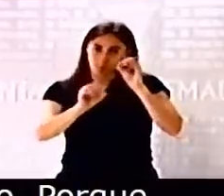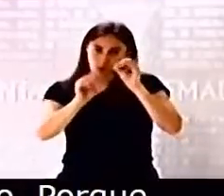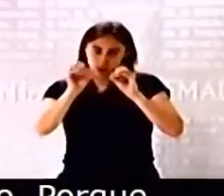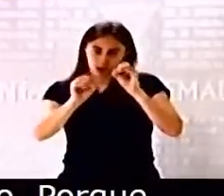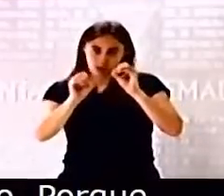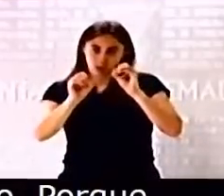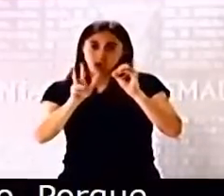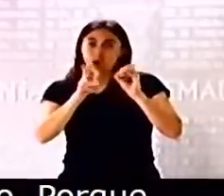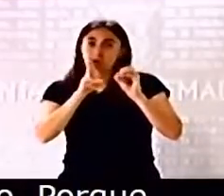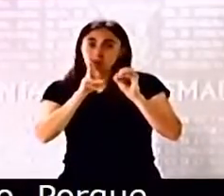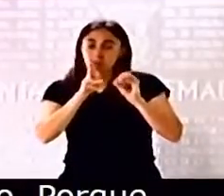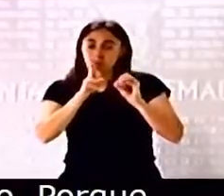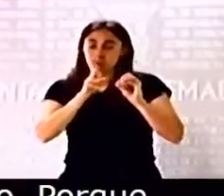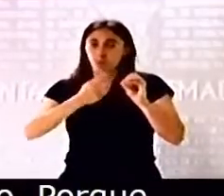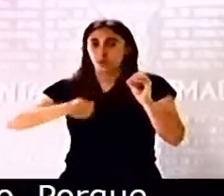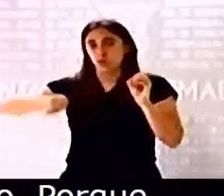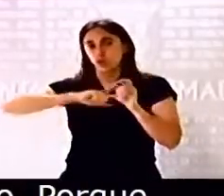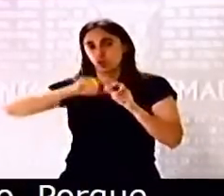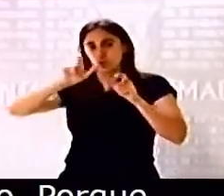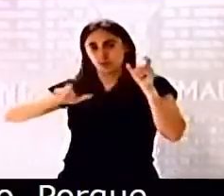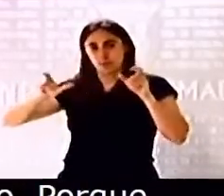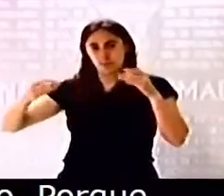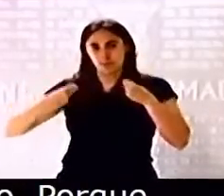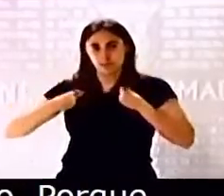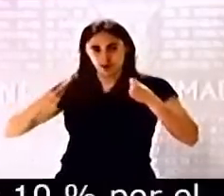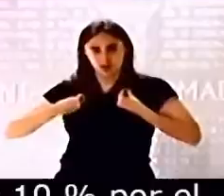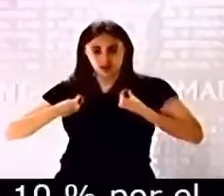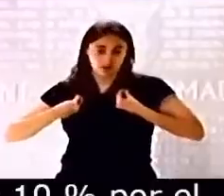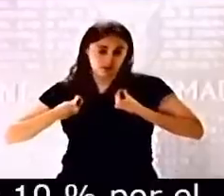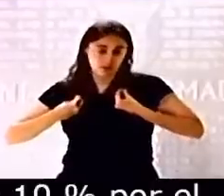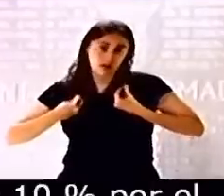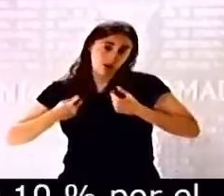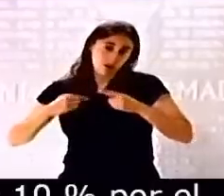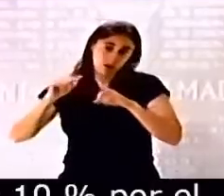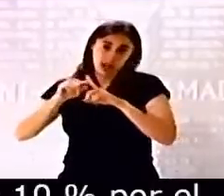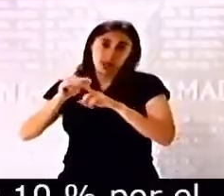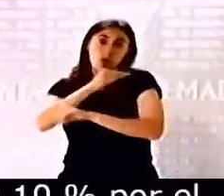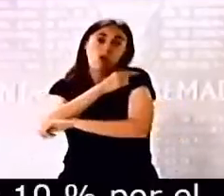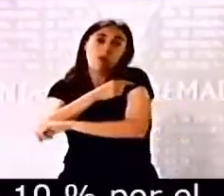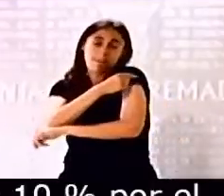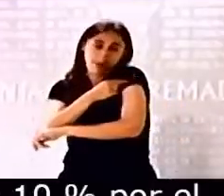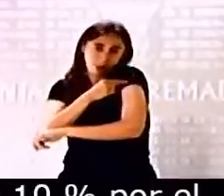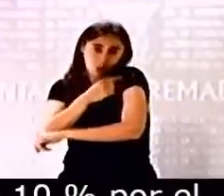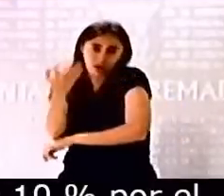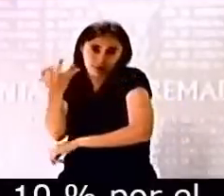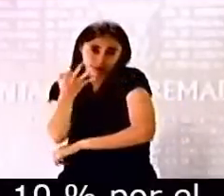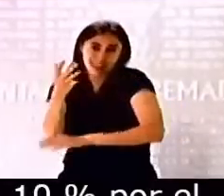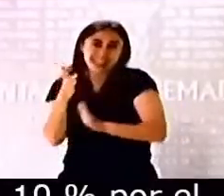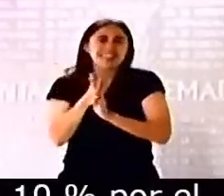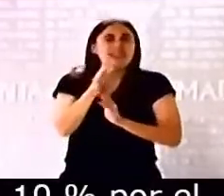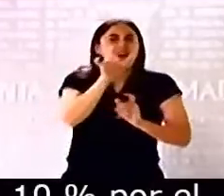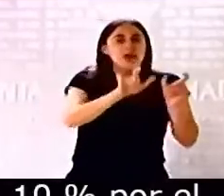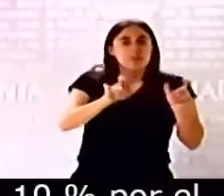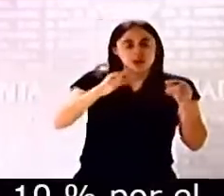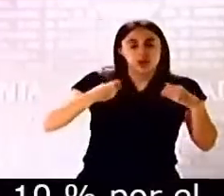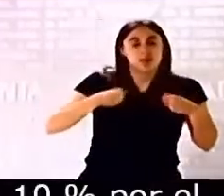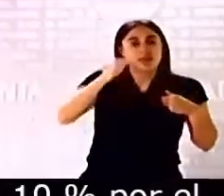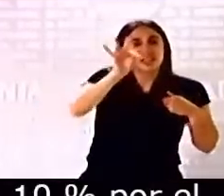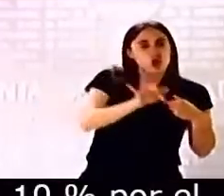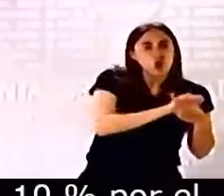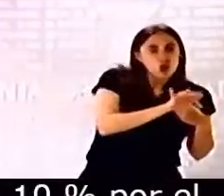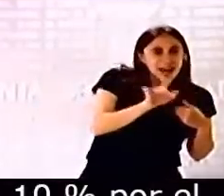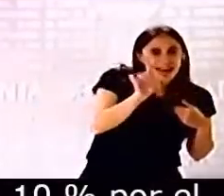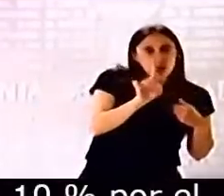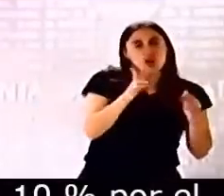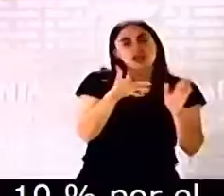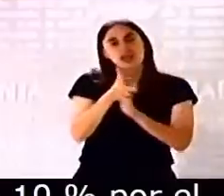peso de la población a vacunar, no el peso de la población global, sino el peso de la población a vacunar